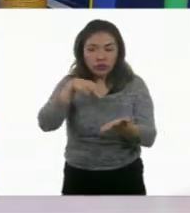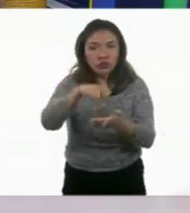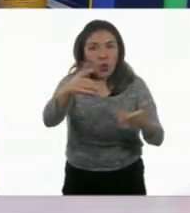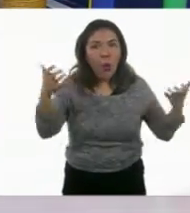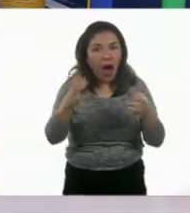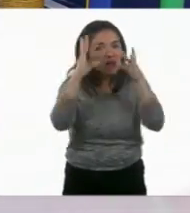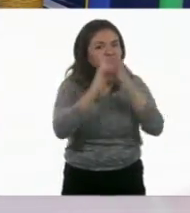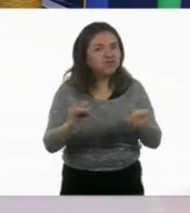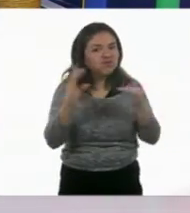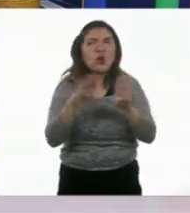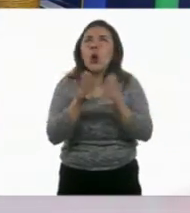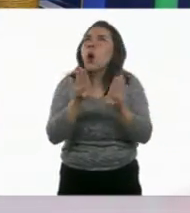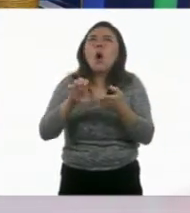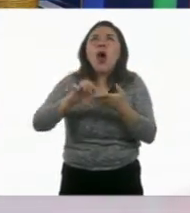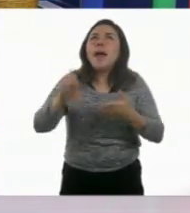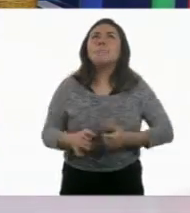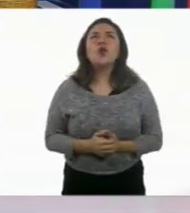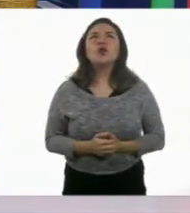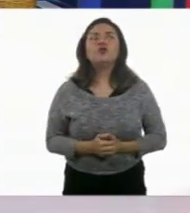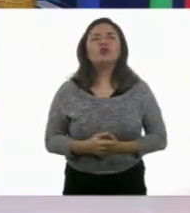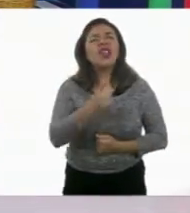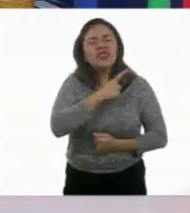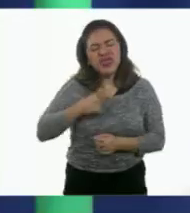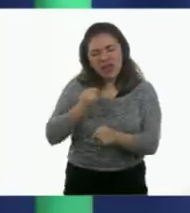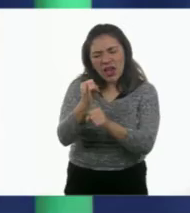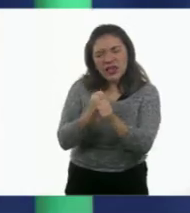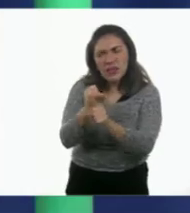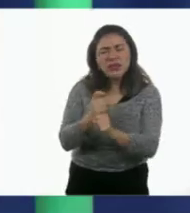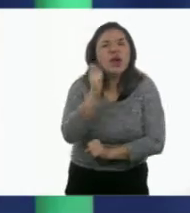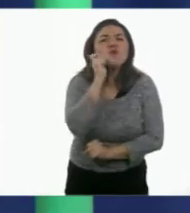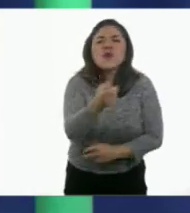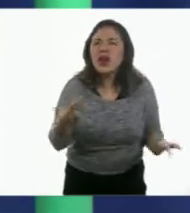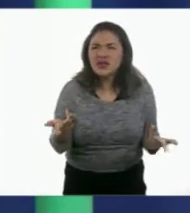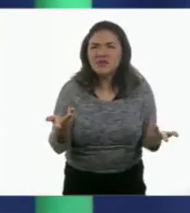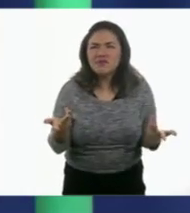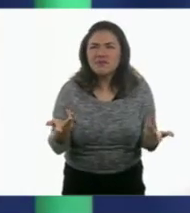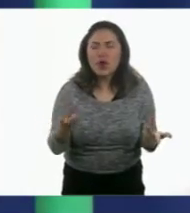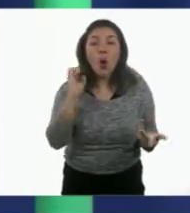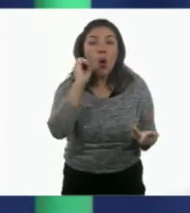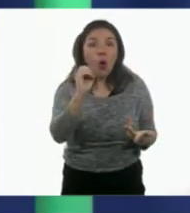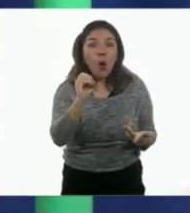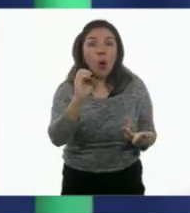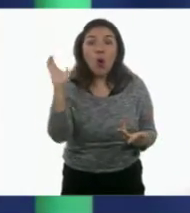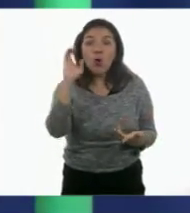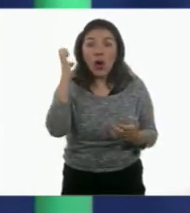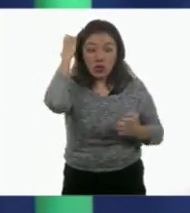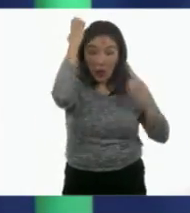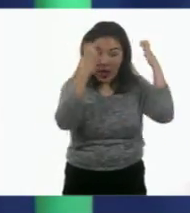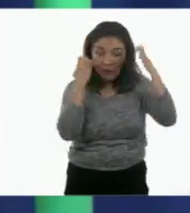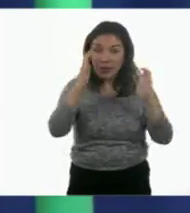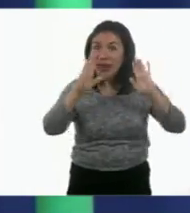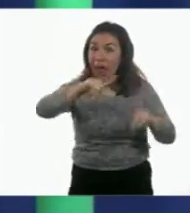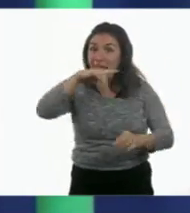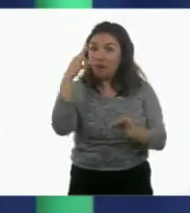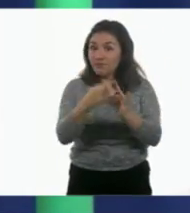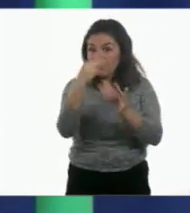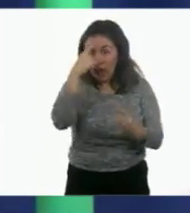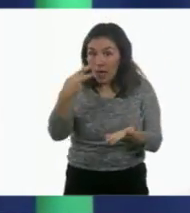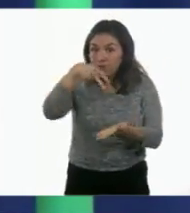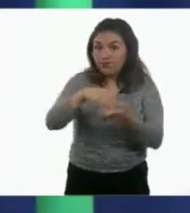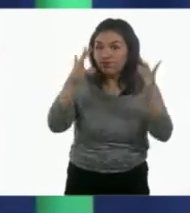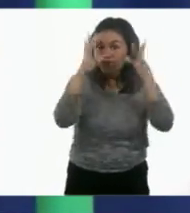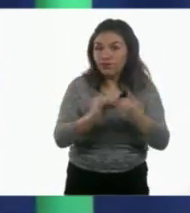realizarías, como ¿qué debes investigar? Sí, bueno. ¿Cuándo podré estar listo para exponer?